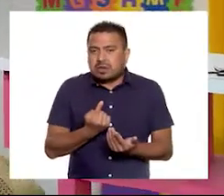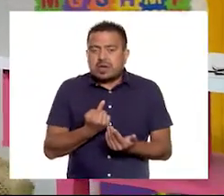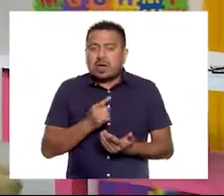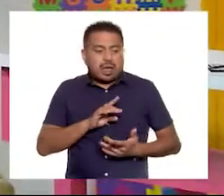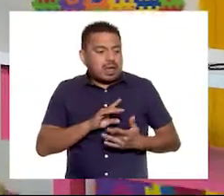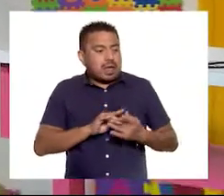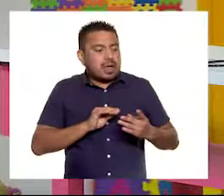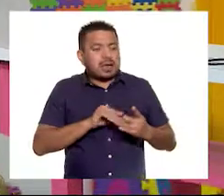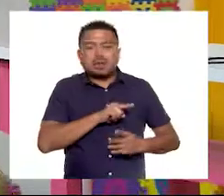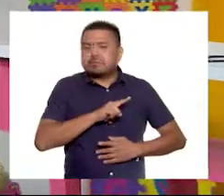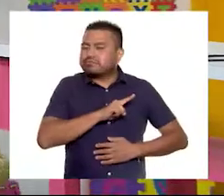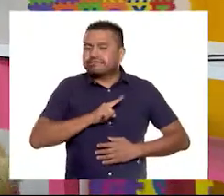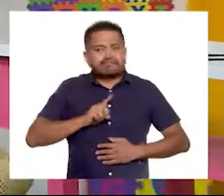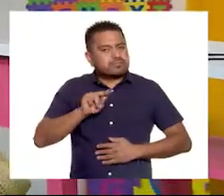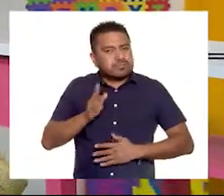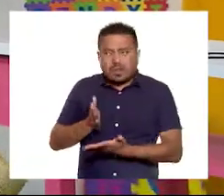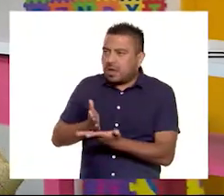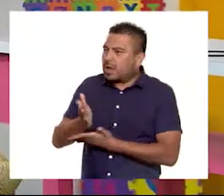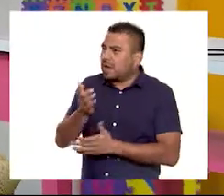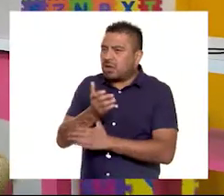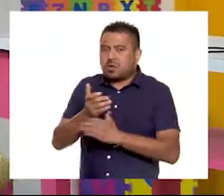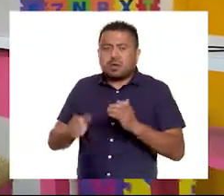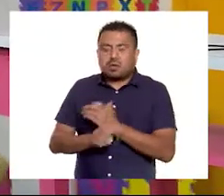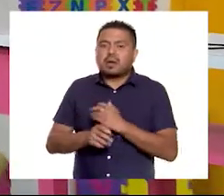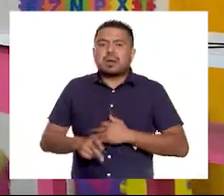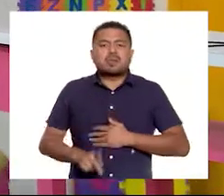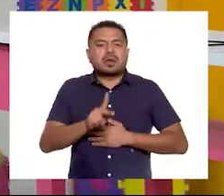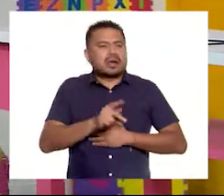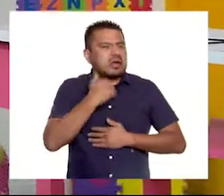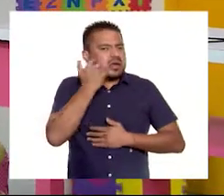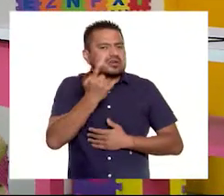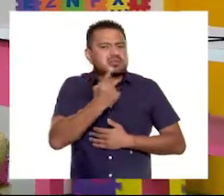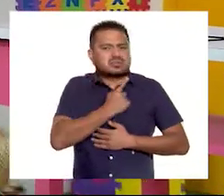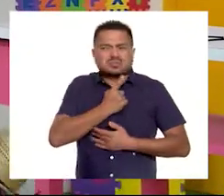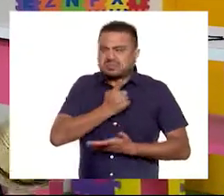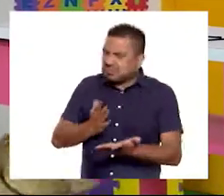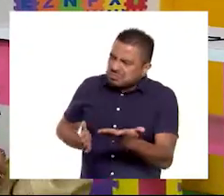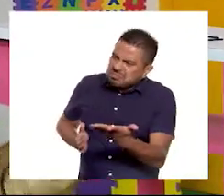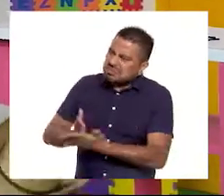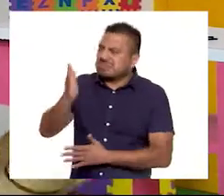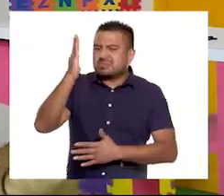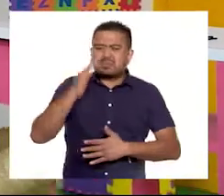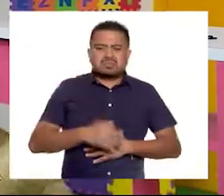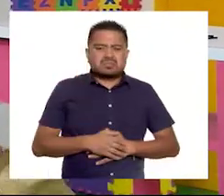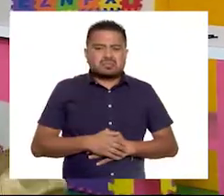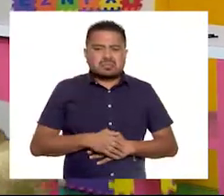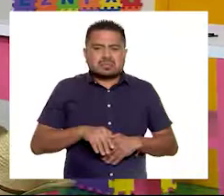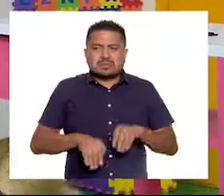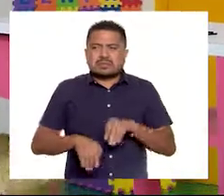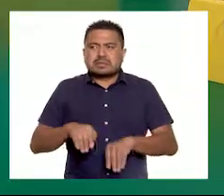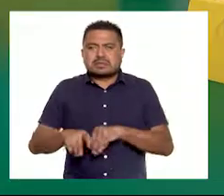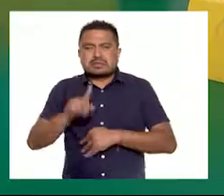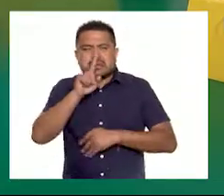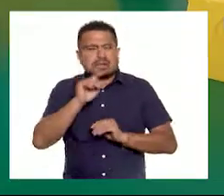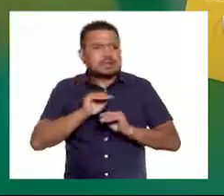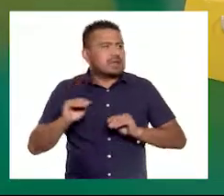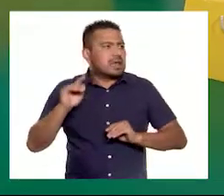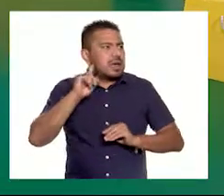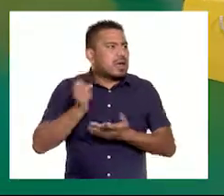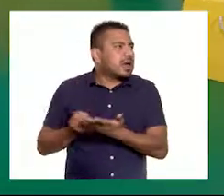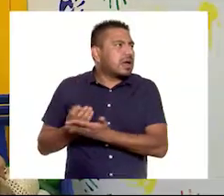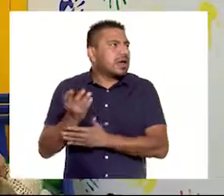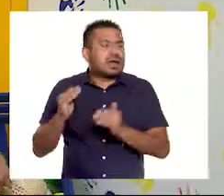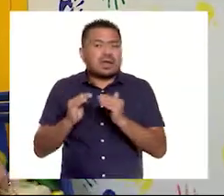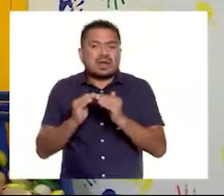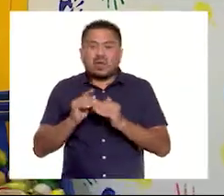habían dicho que no debía hacer esas cosas, pero quiso irse de todas formas. Salió de puntitas de la casa.